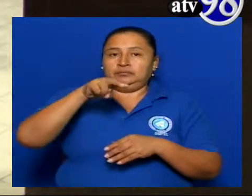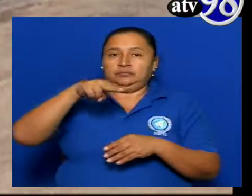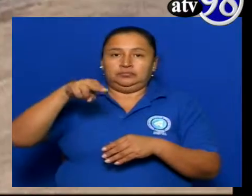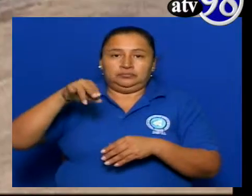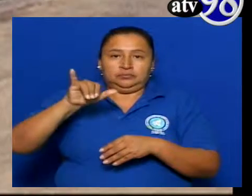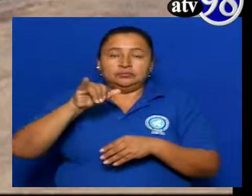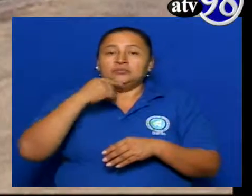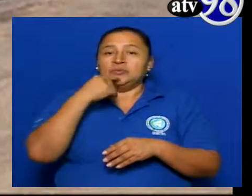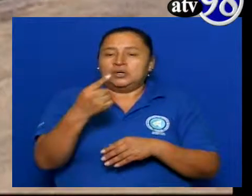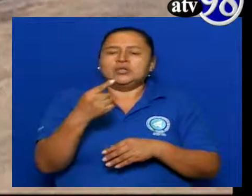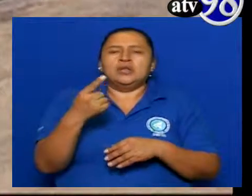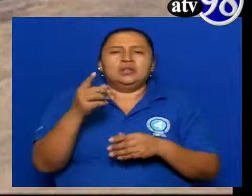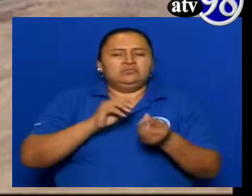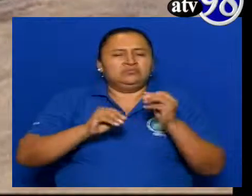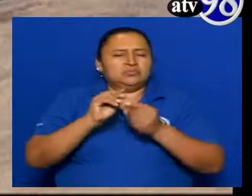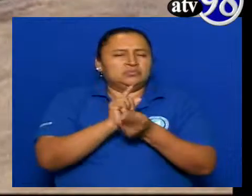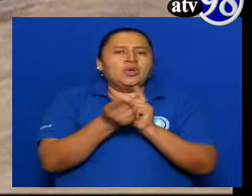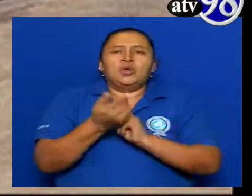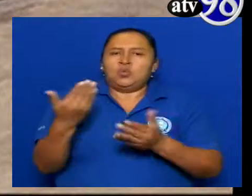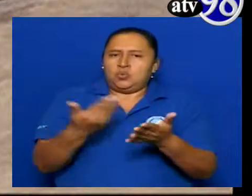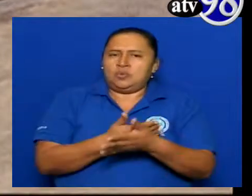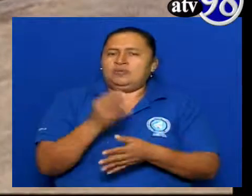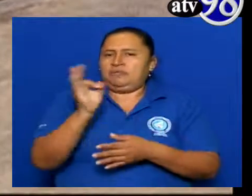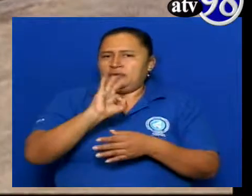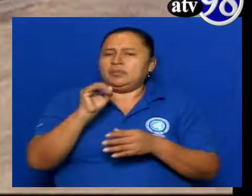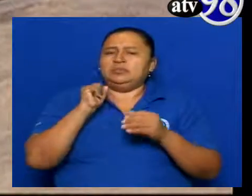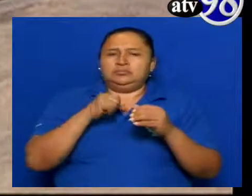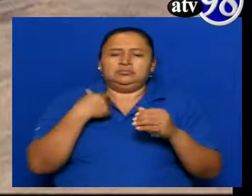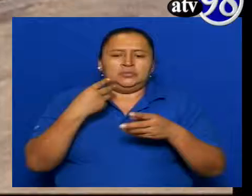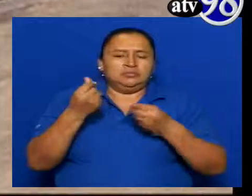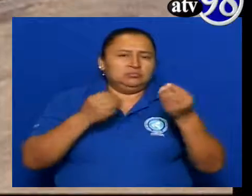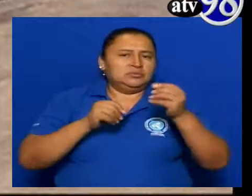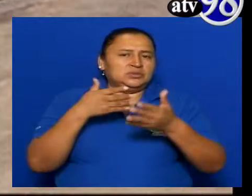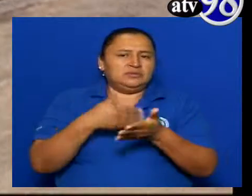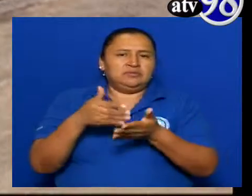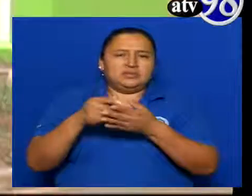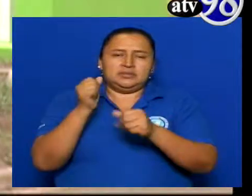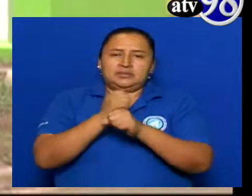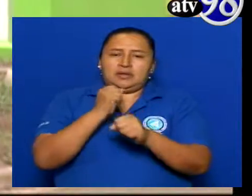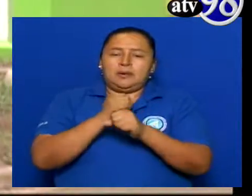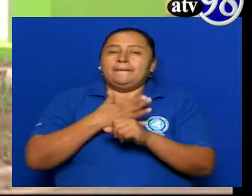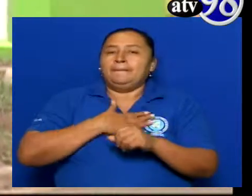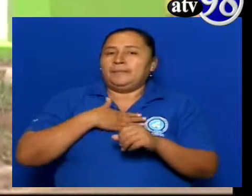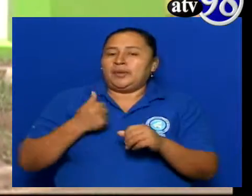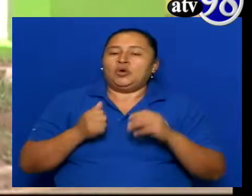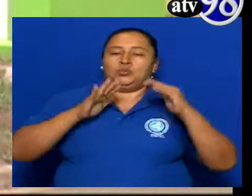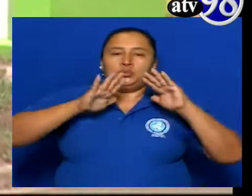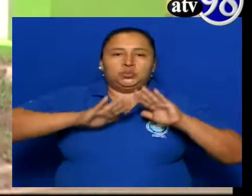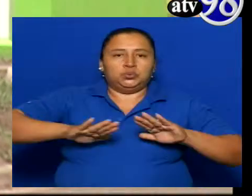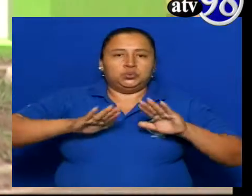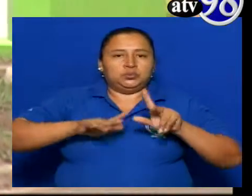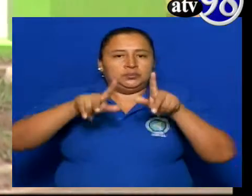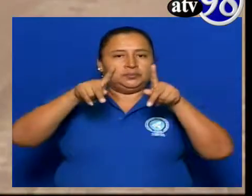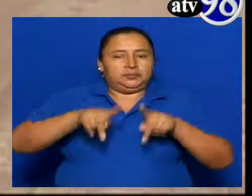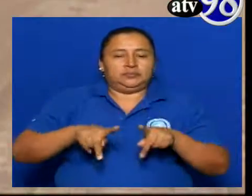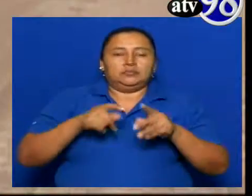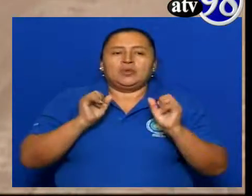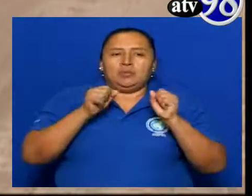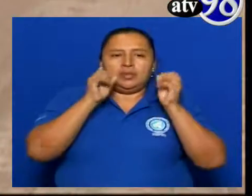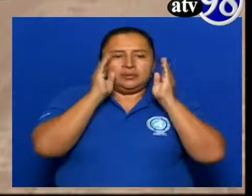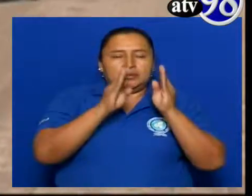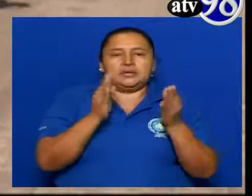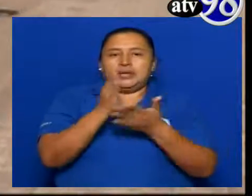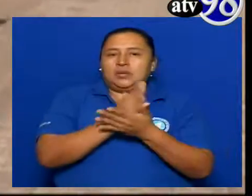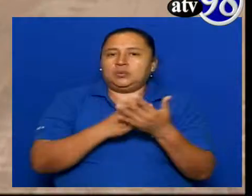la reforma moderniza la administración del Estado nicaragüense, lo que permite seguridad y estabilidad en el momento de atender